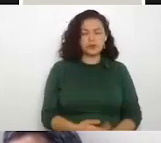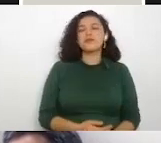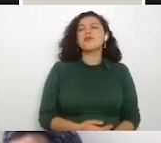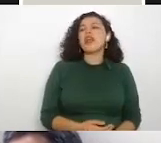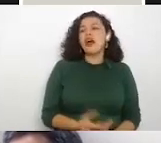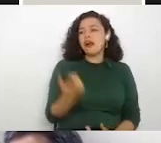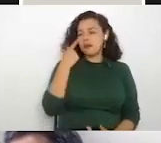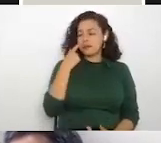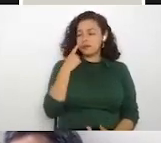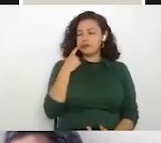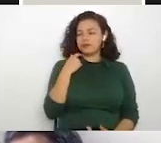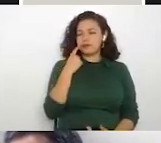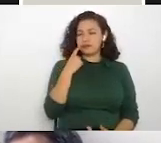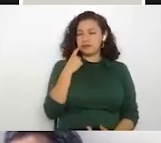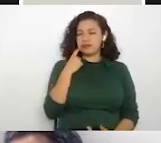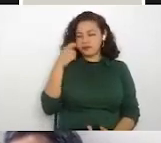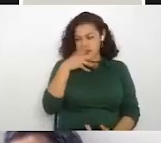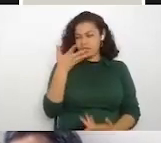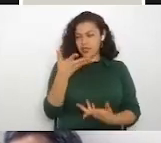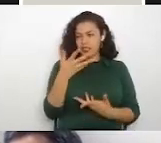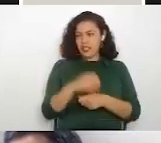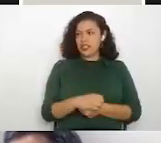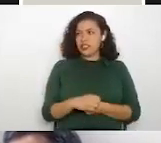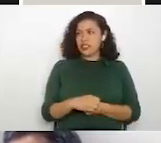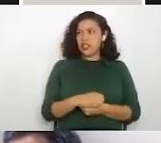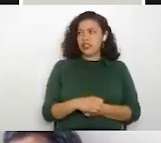caso, nosotros en ese procedimiento